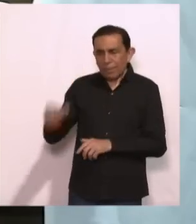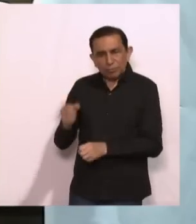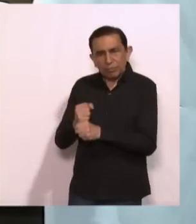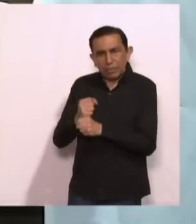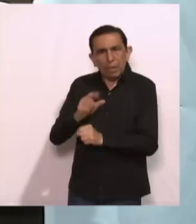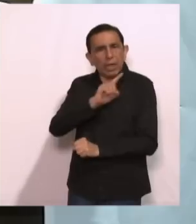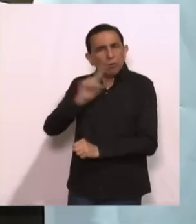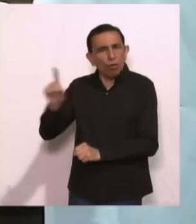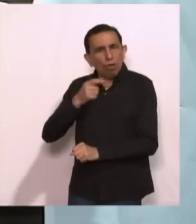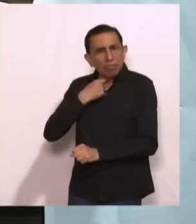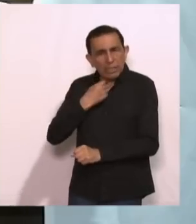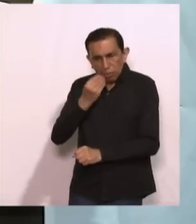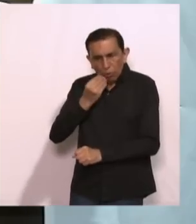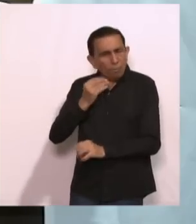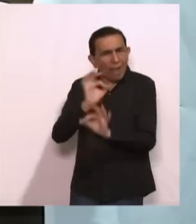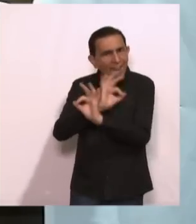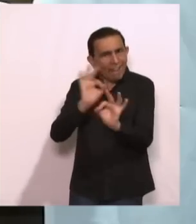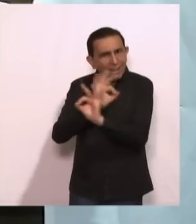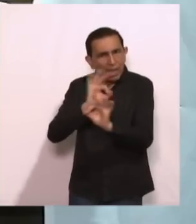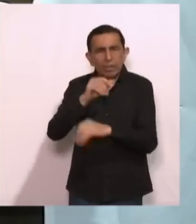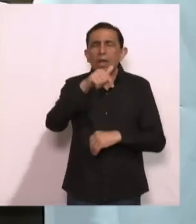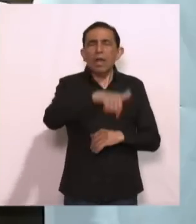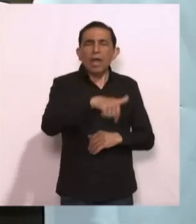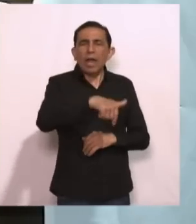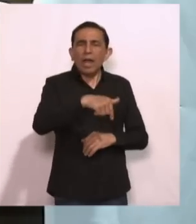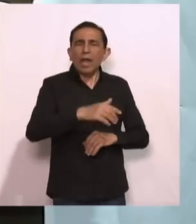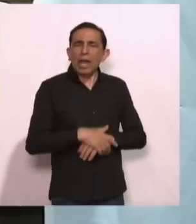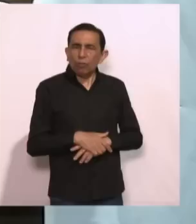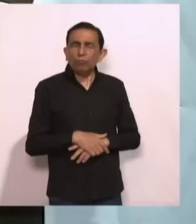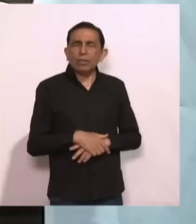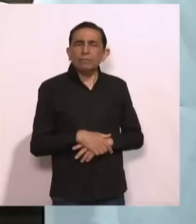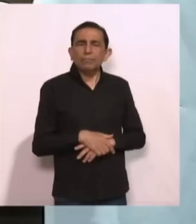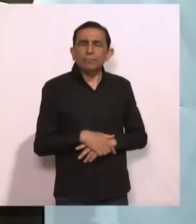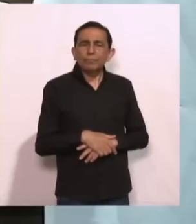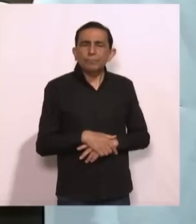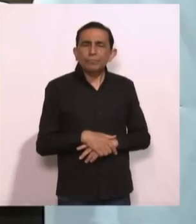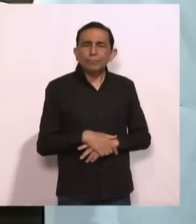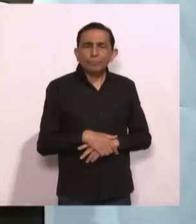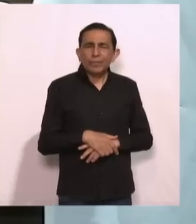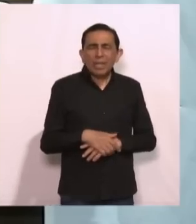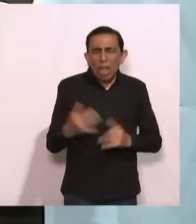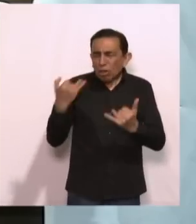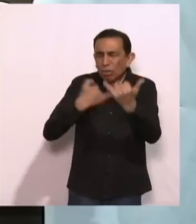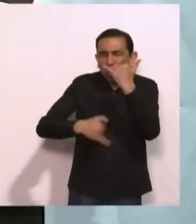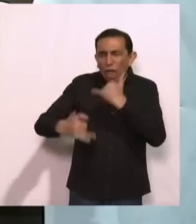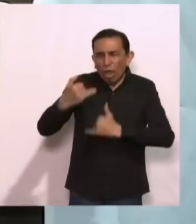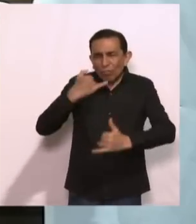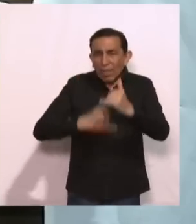trabajar, que no coma. Ahora, sin embargo, nos enteramos de que